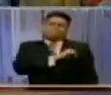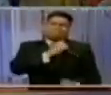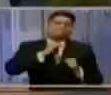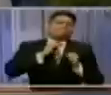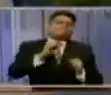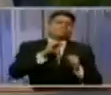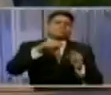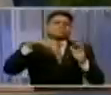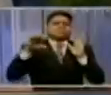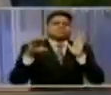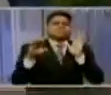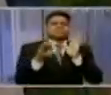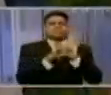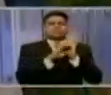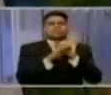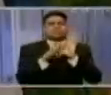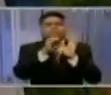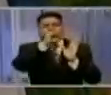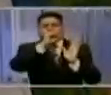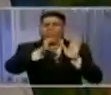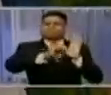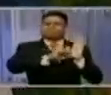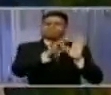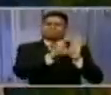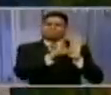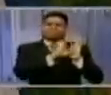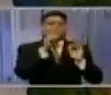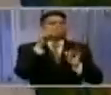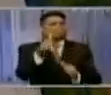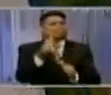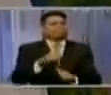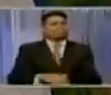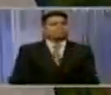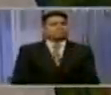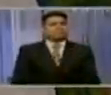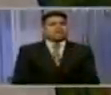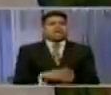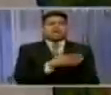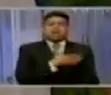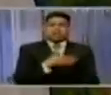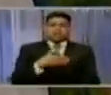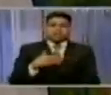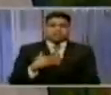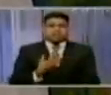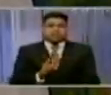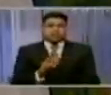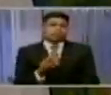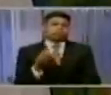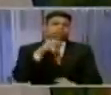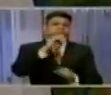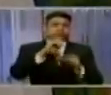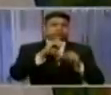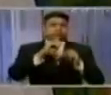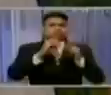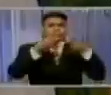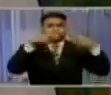constitucionalista, quiero agregar ese concepto, profesor Aristóbulo, a partir de